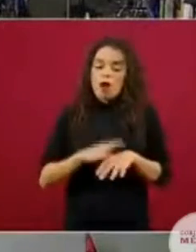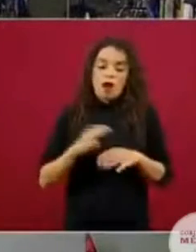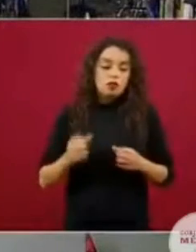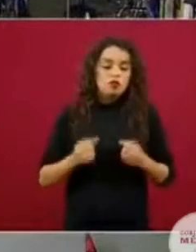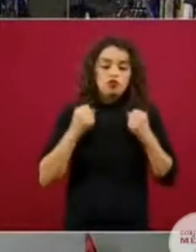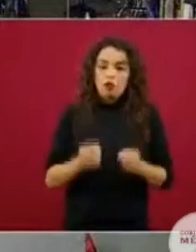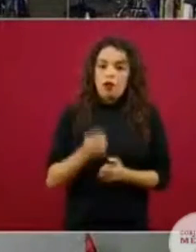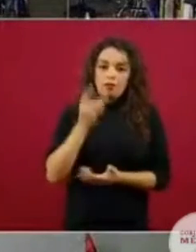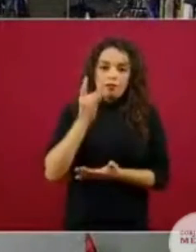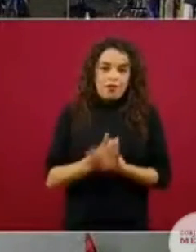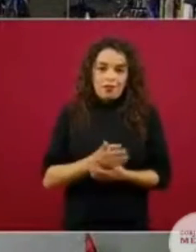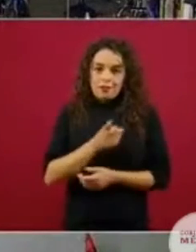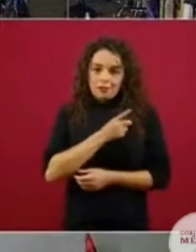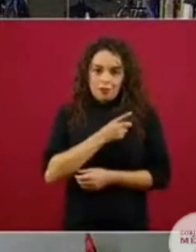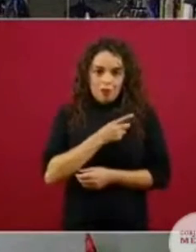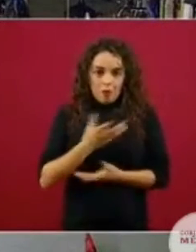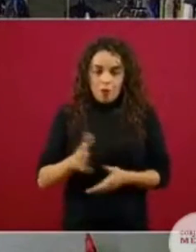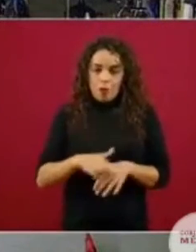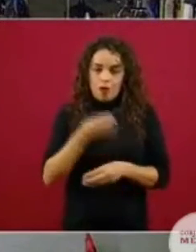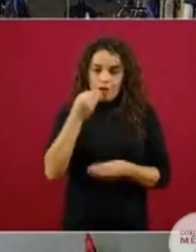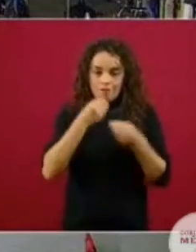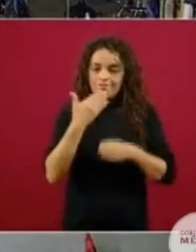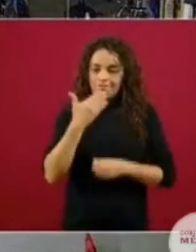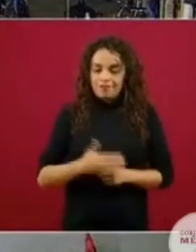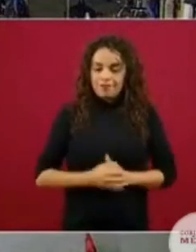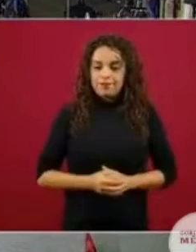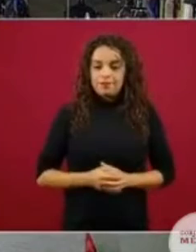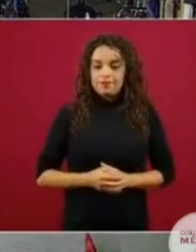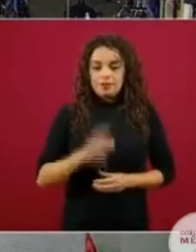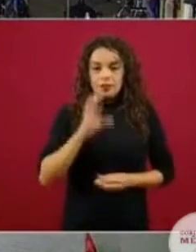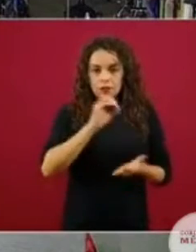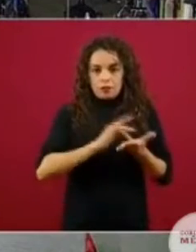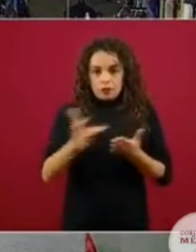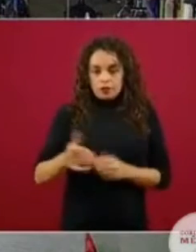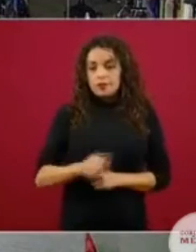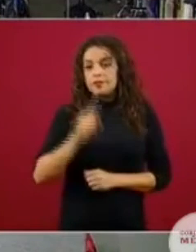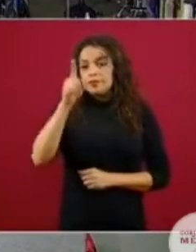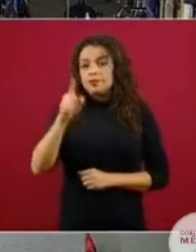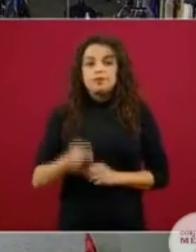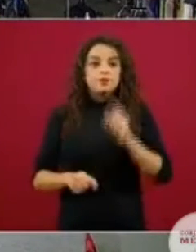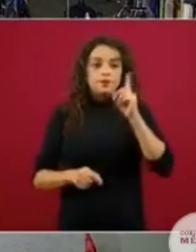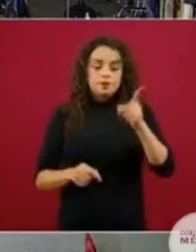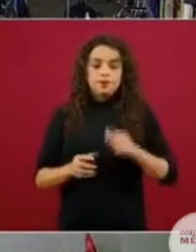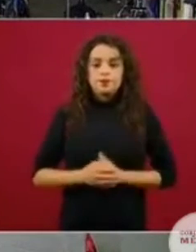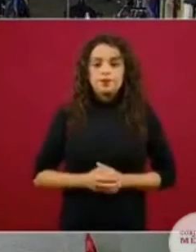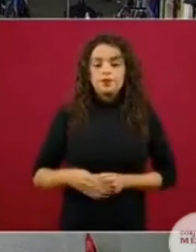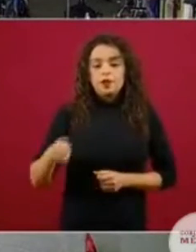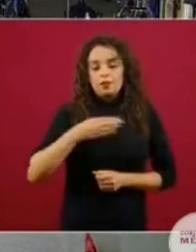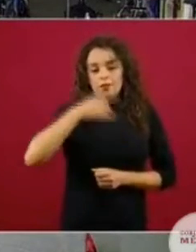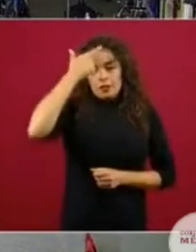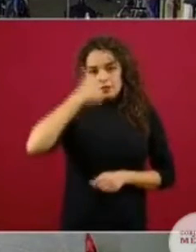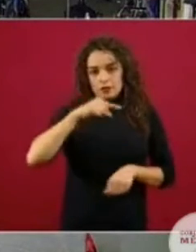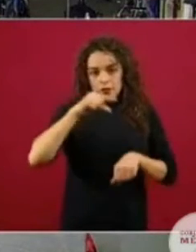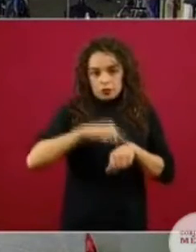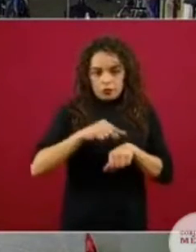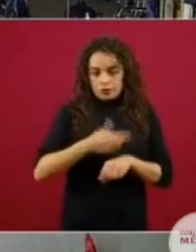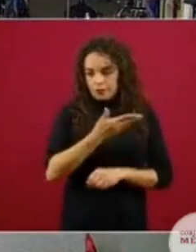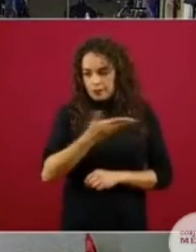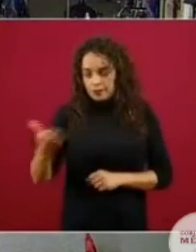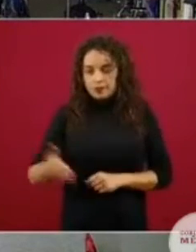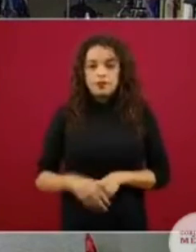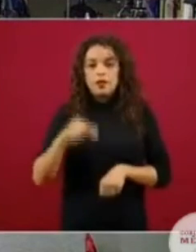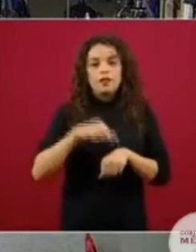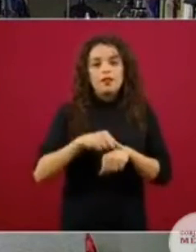vivió una noble de pool saludable y después ustedes compañeros buenas noches doctores buenas noches doctor alcocer